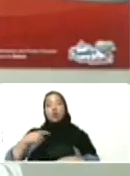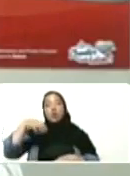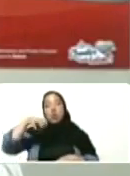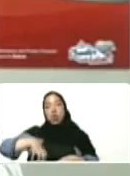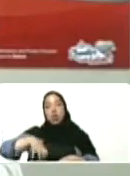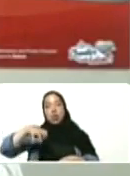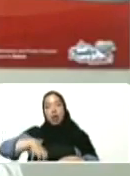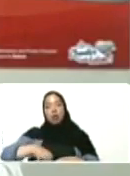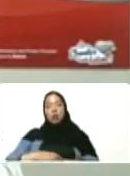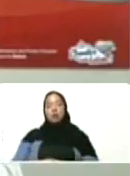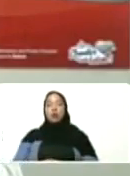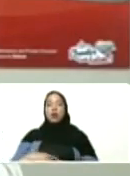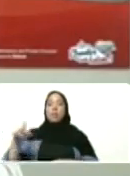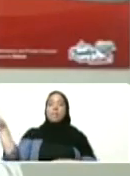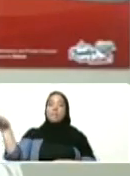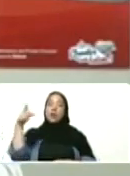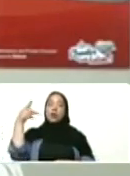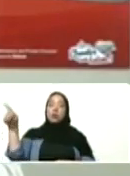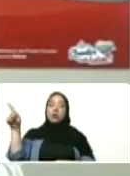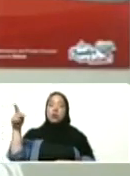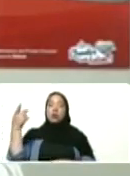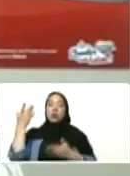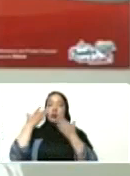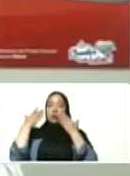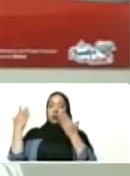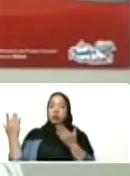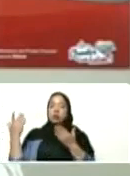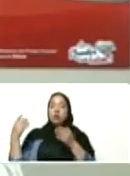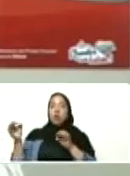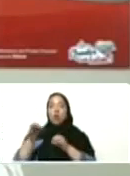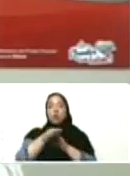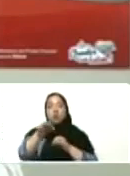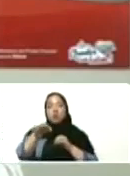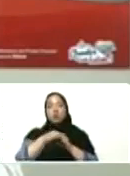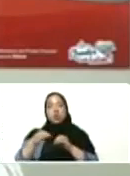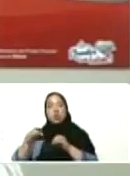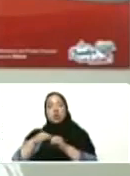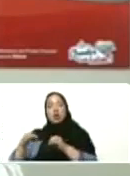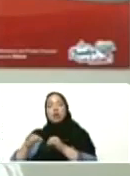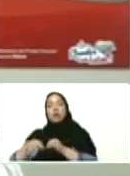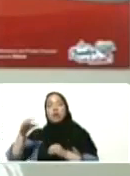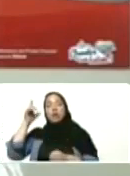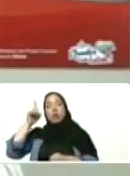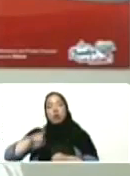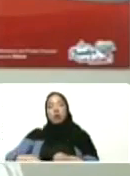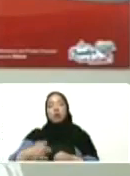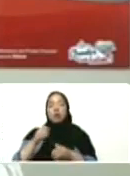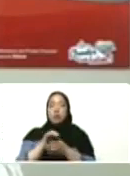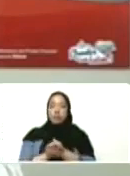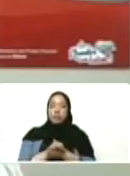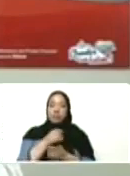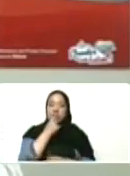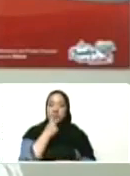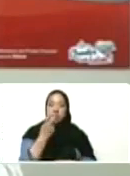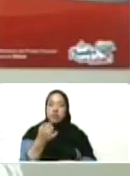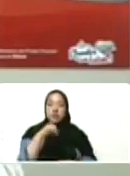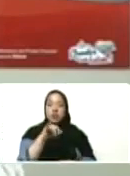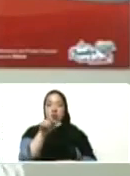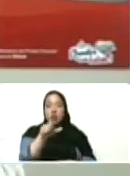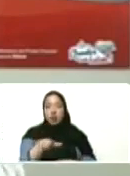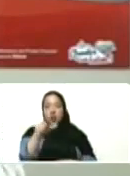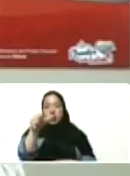Espinal, Parroquia Zavala, Municipio Díaz. Allá está